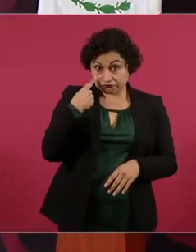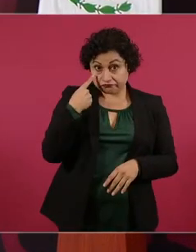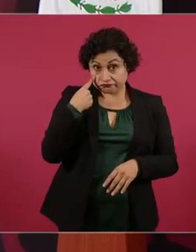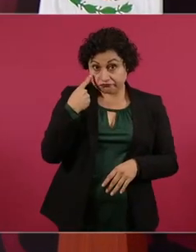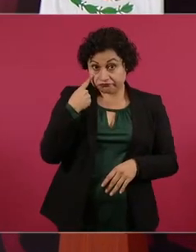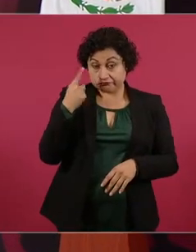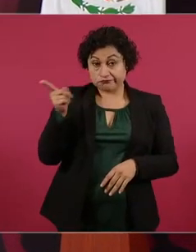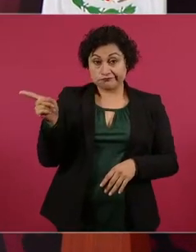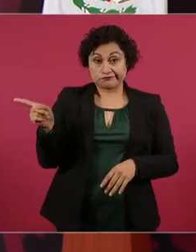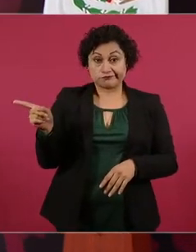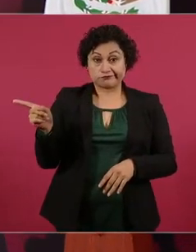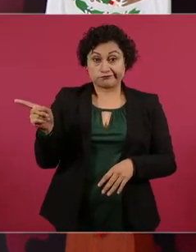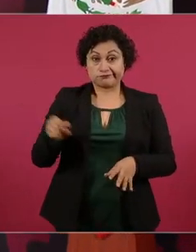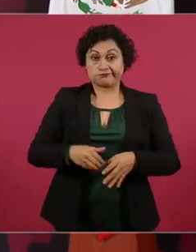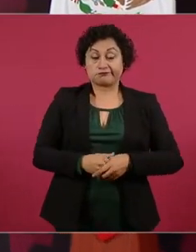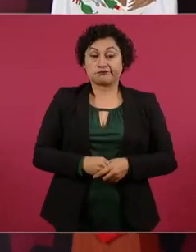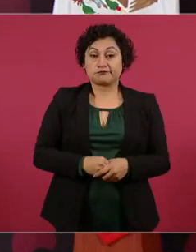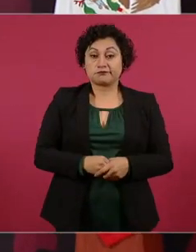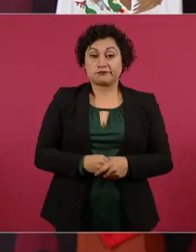pañuelito blanco.